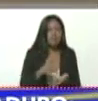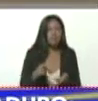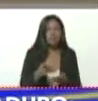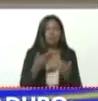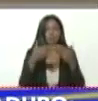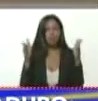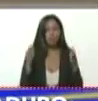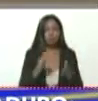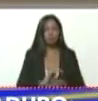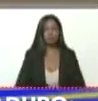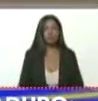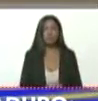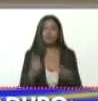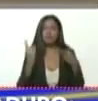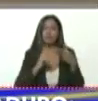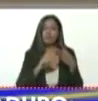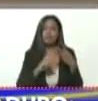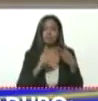popular. Tercero,